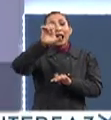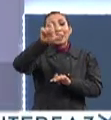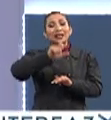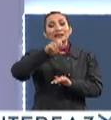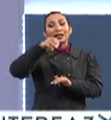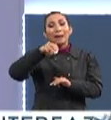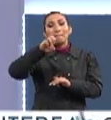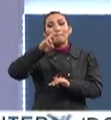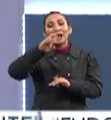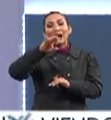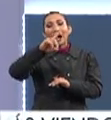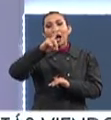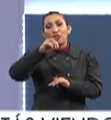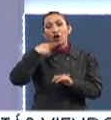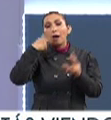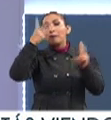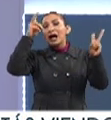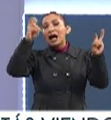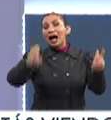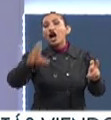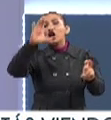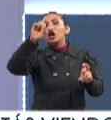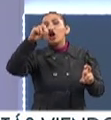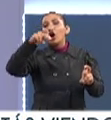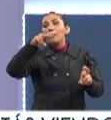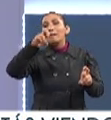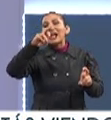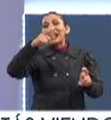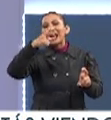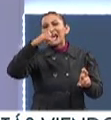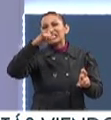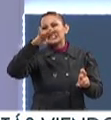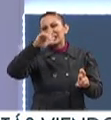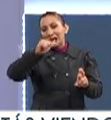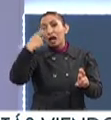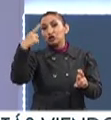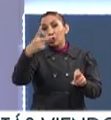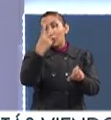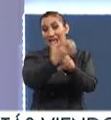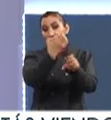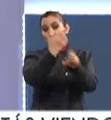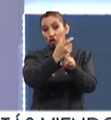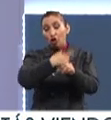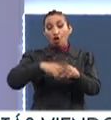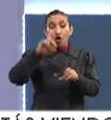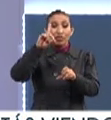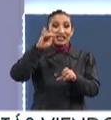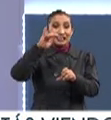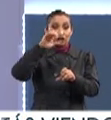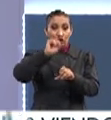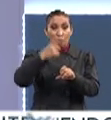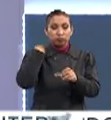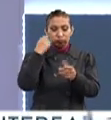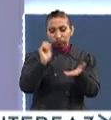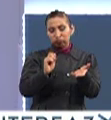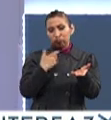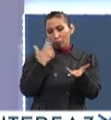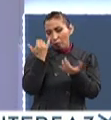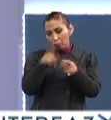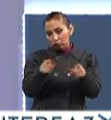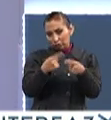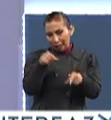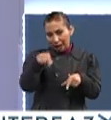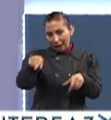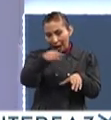a platicarnos sobre Convergencia, su quinta producción discográfica. Y bueno, pues además del gran talento musical que tiene Alex Mercado, también trabaja